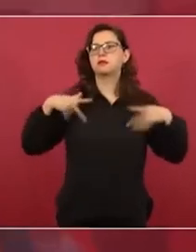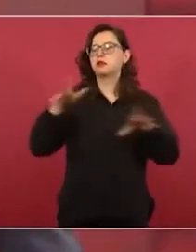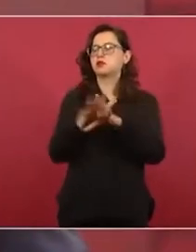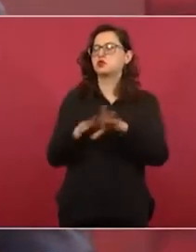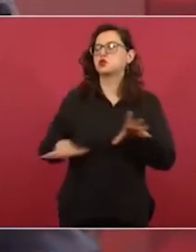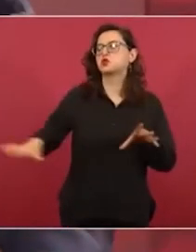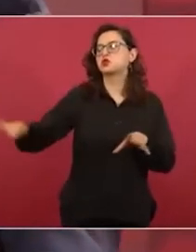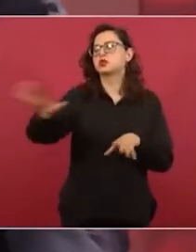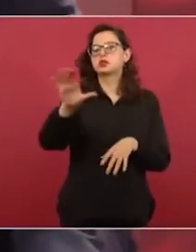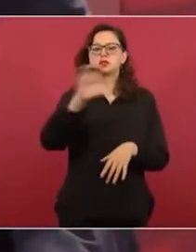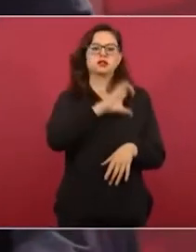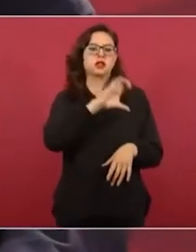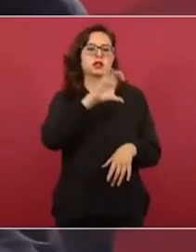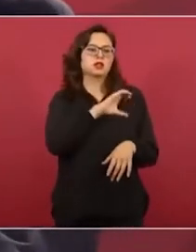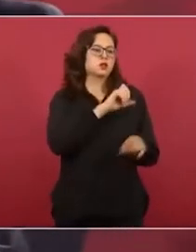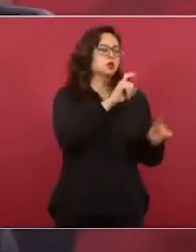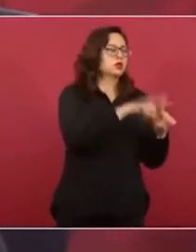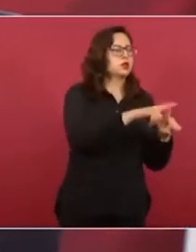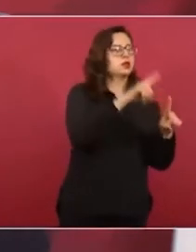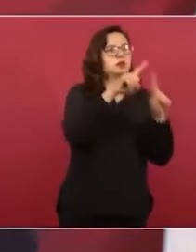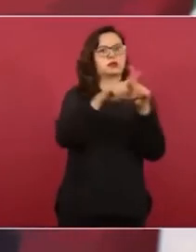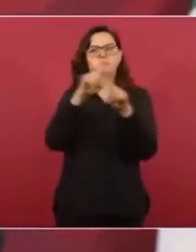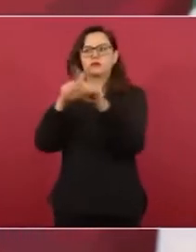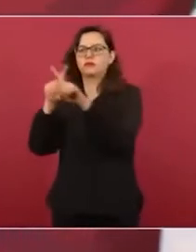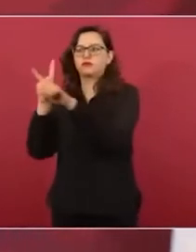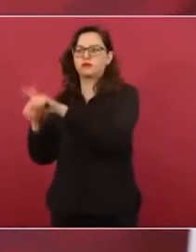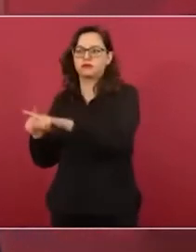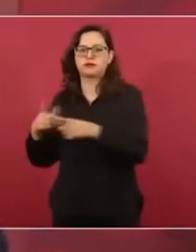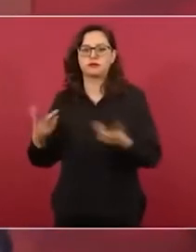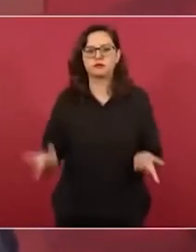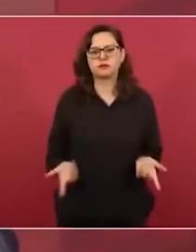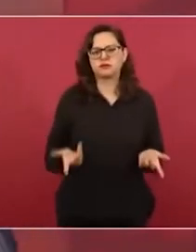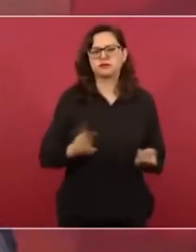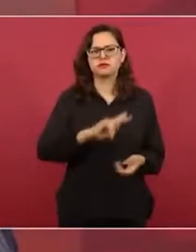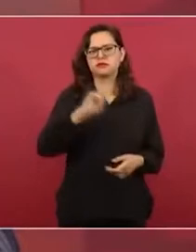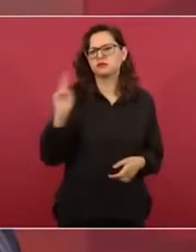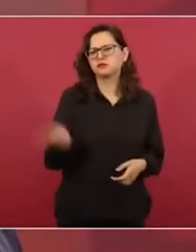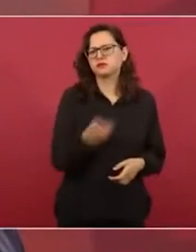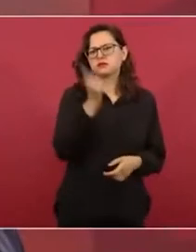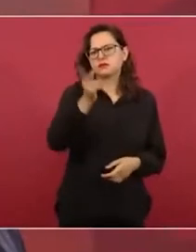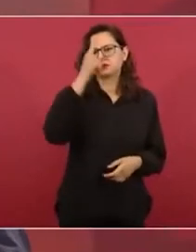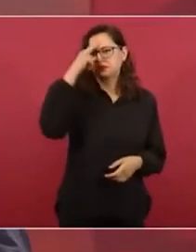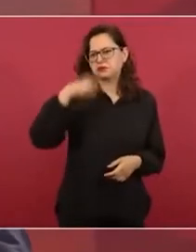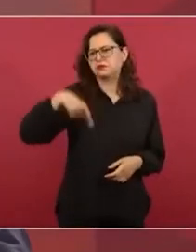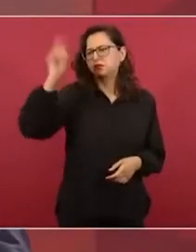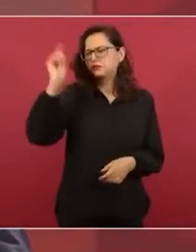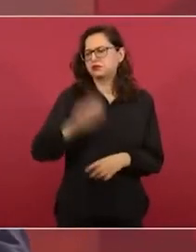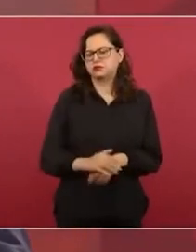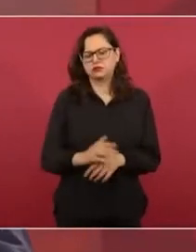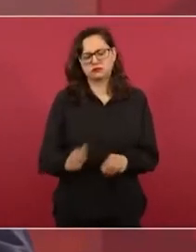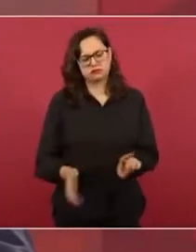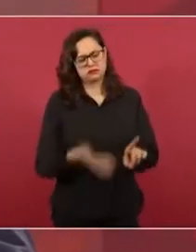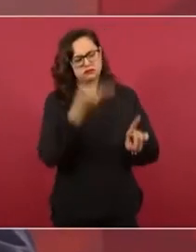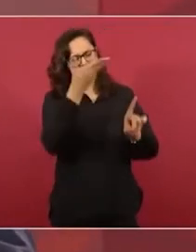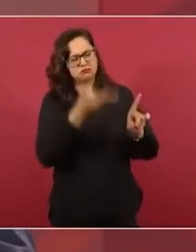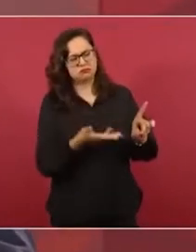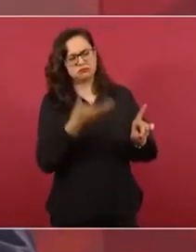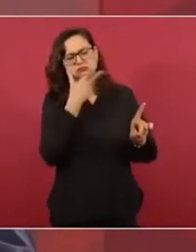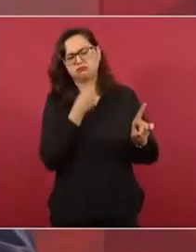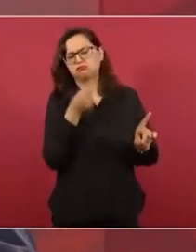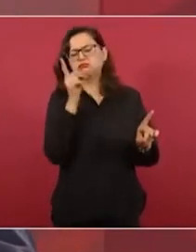a quién quiere el pueblo, porque la pregunta es: ¿conoces a fulano, a